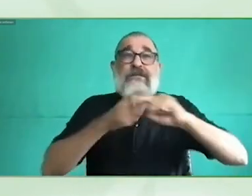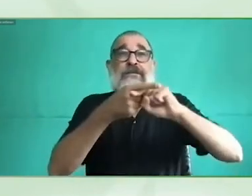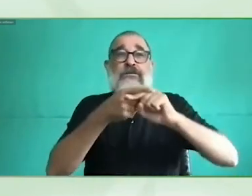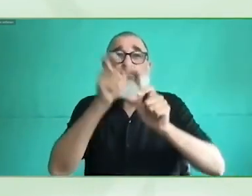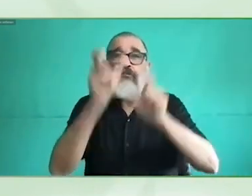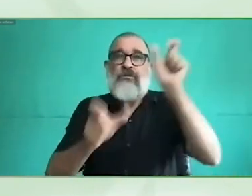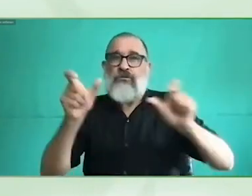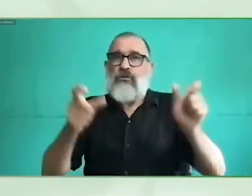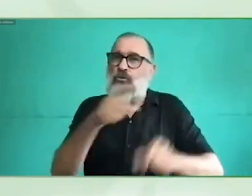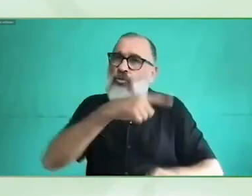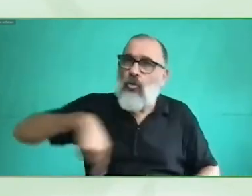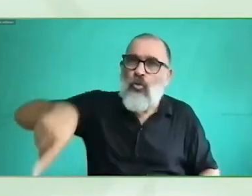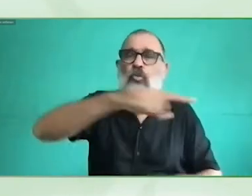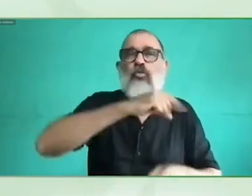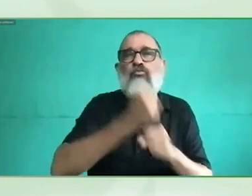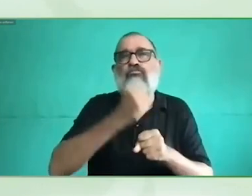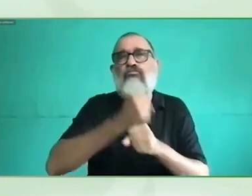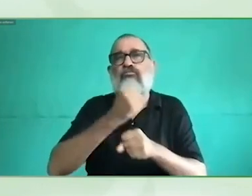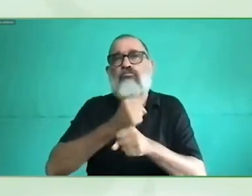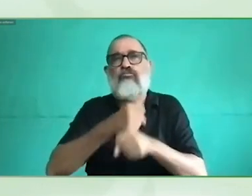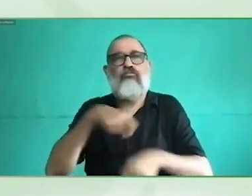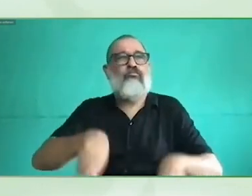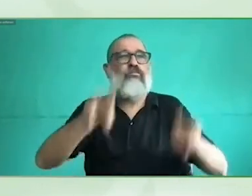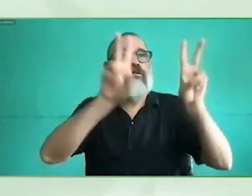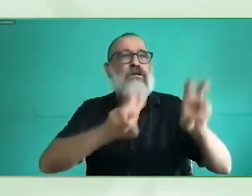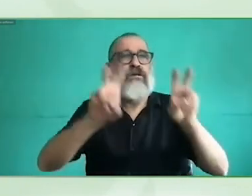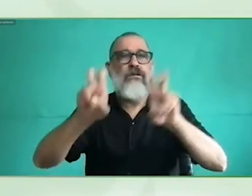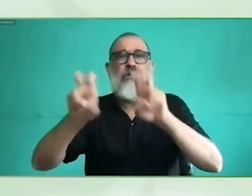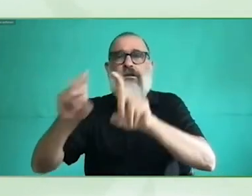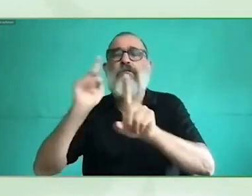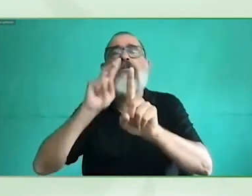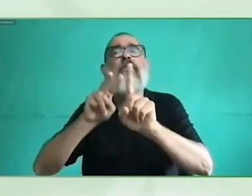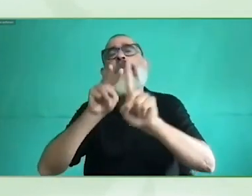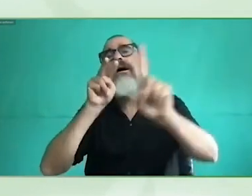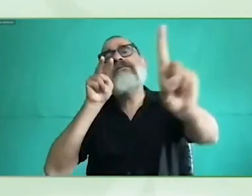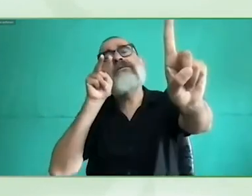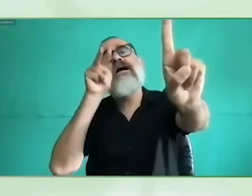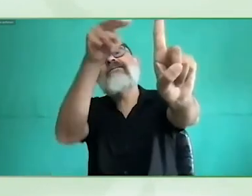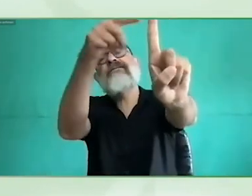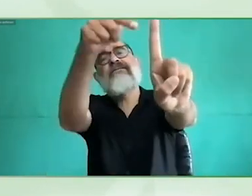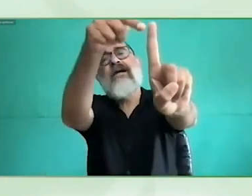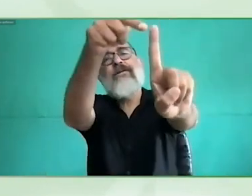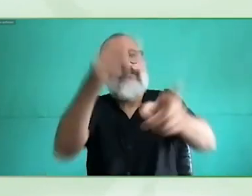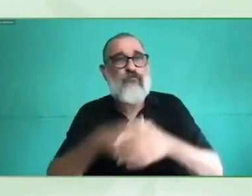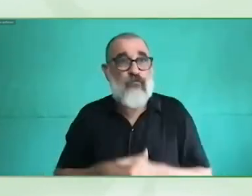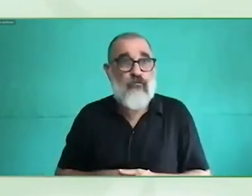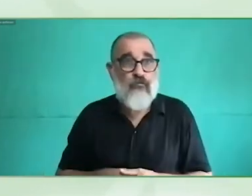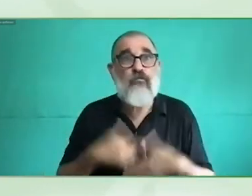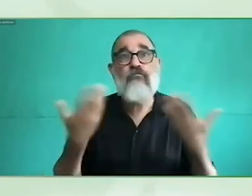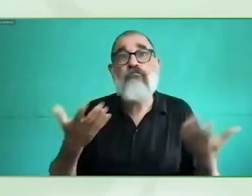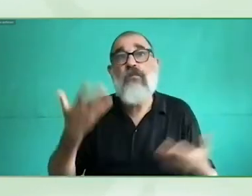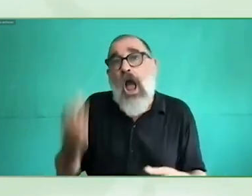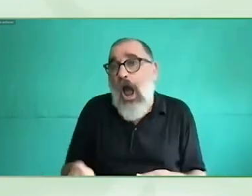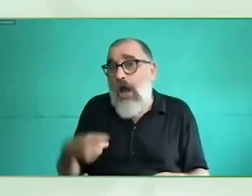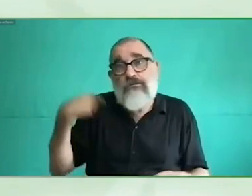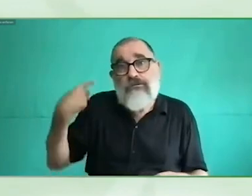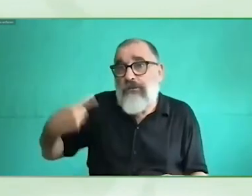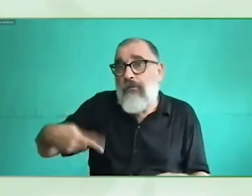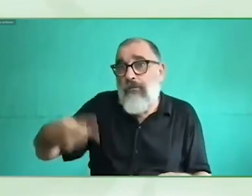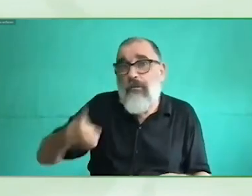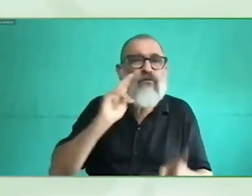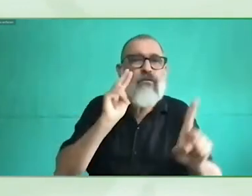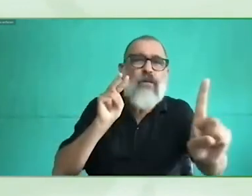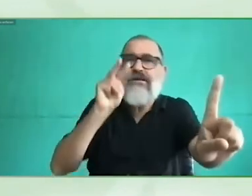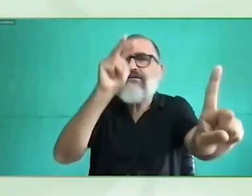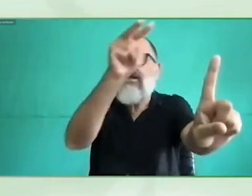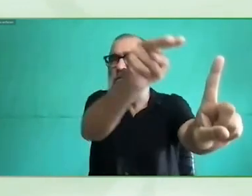es uno de los más grandes desafíos que tenemos Así que la educación como les decía es